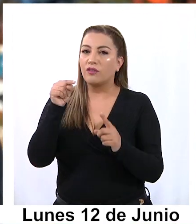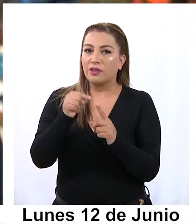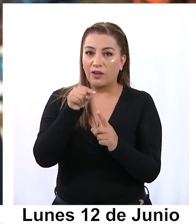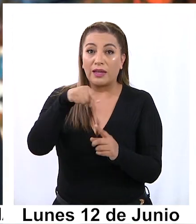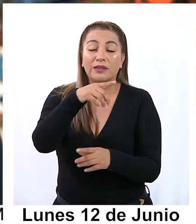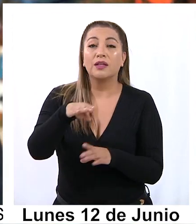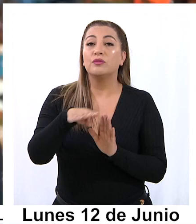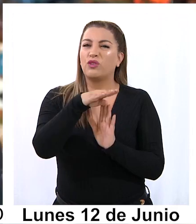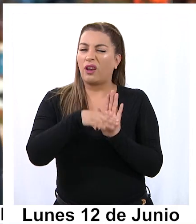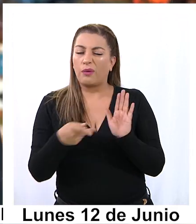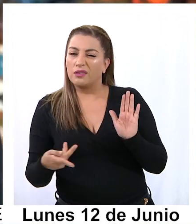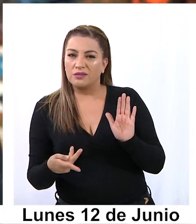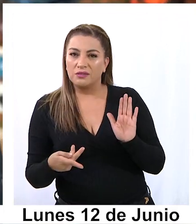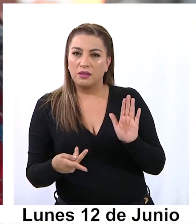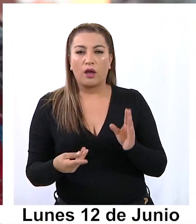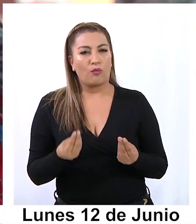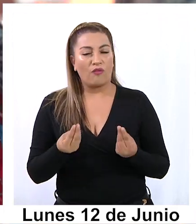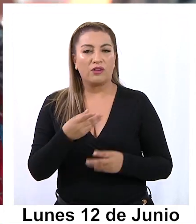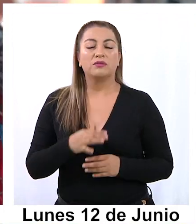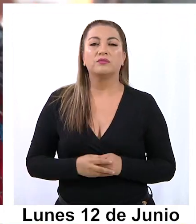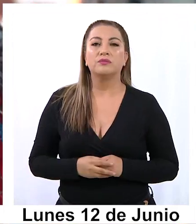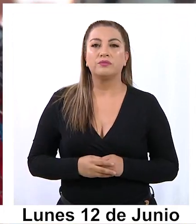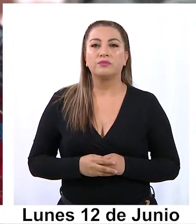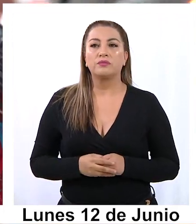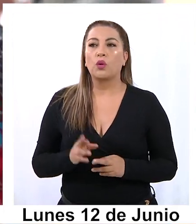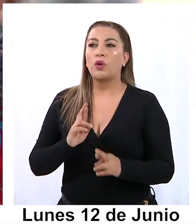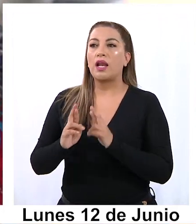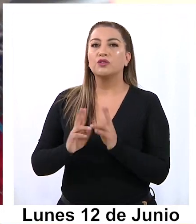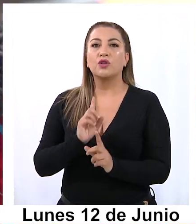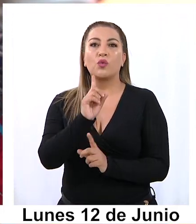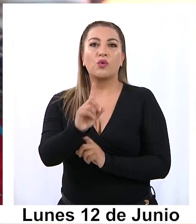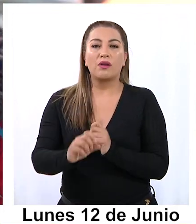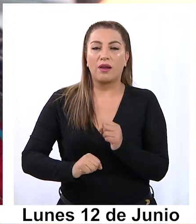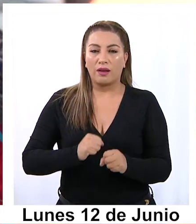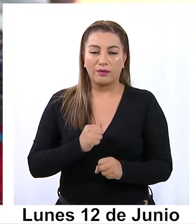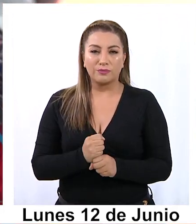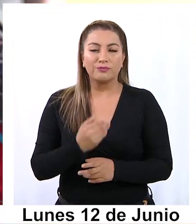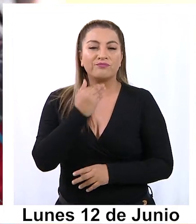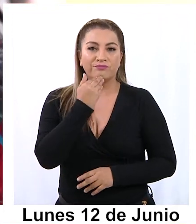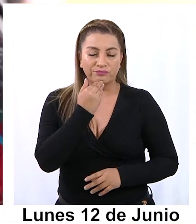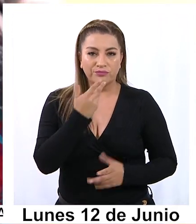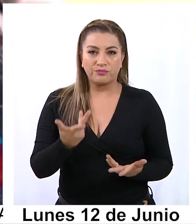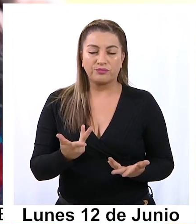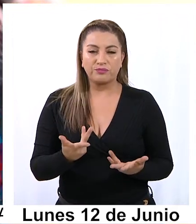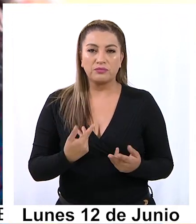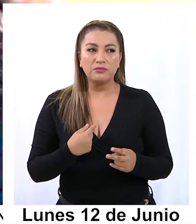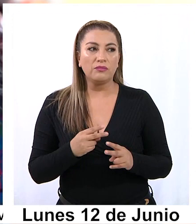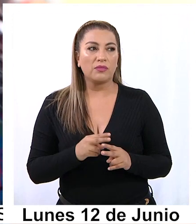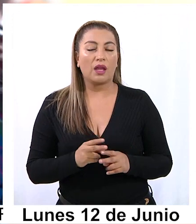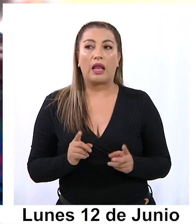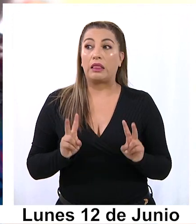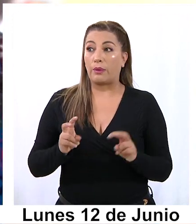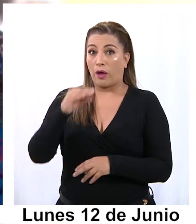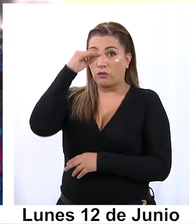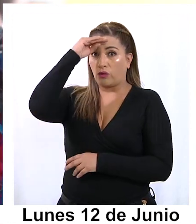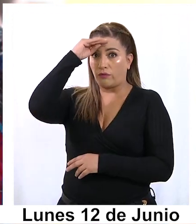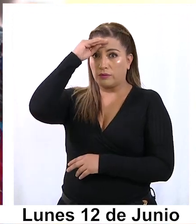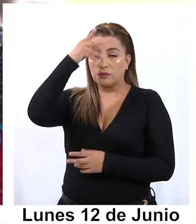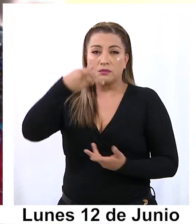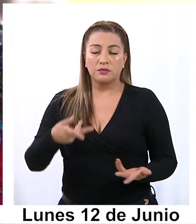este programa persigue es muy ambicioso. Haciendo una evaluación de un año es también haber generado las confianzas,